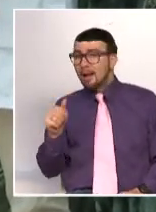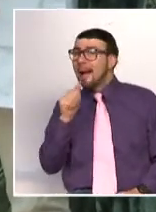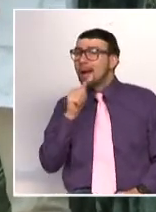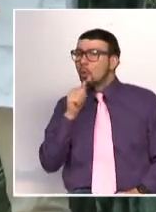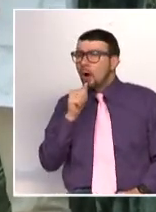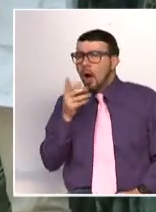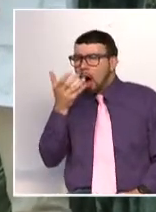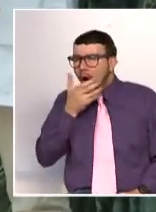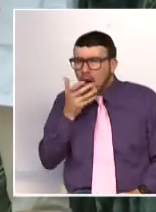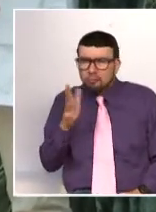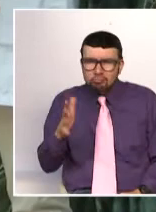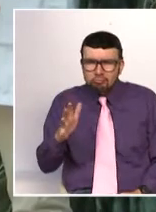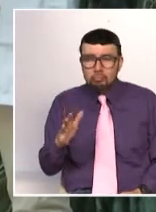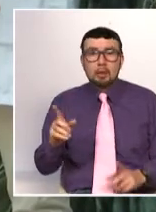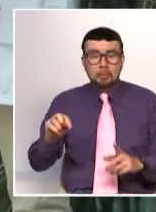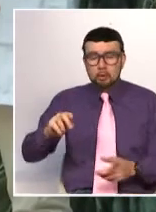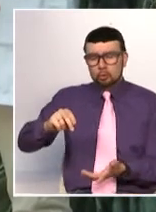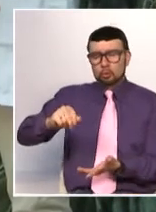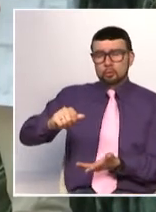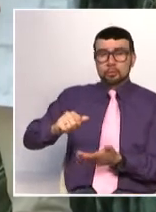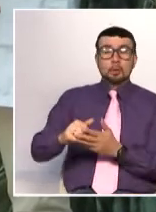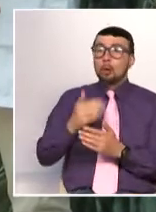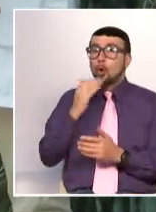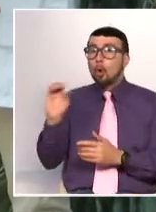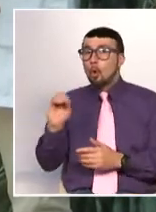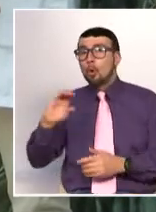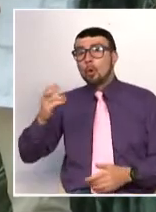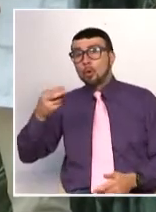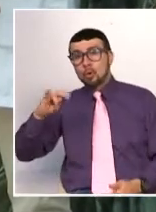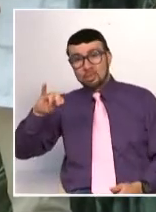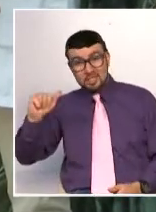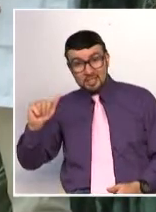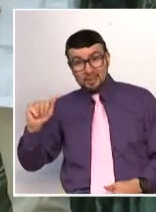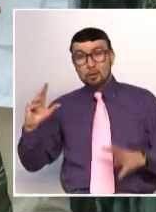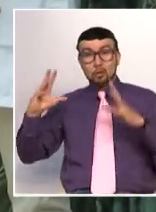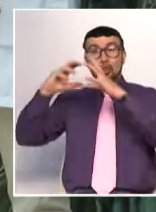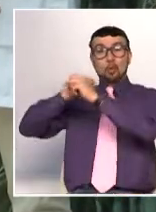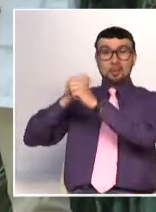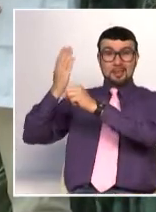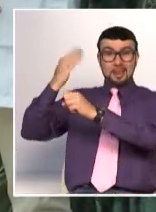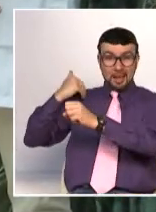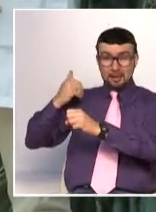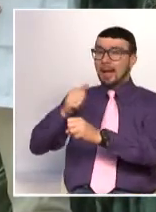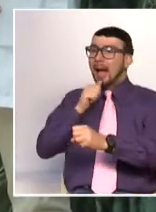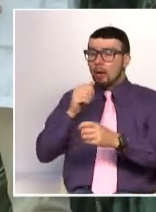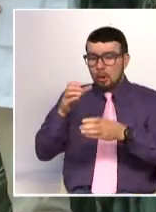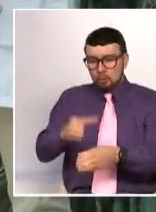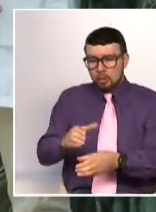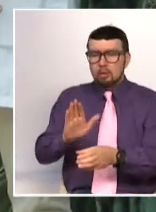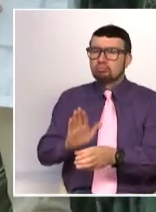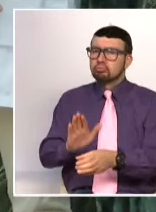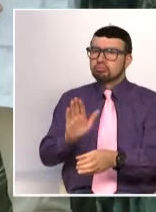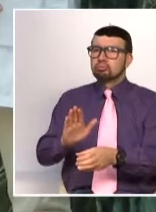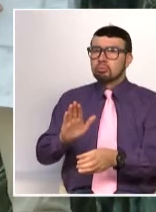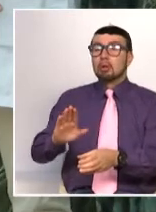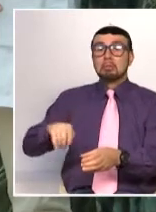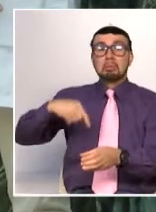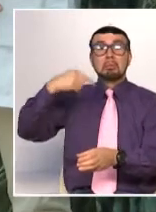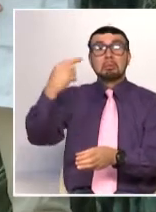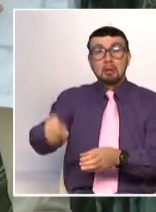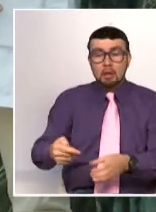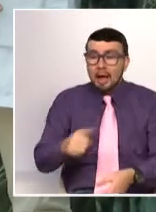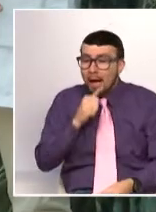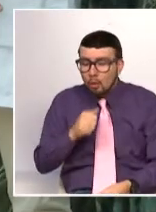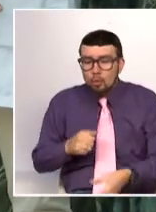o la chía así poner a remojar desde la noche anterior y mezclarla con agua y con bicarbonato